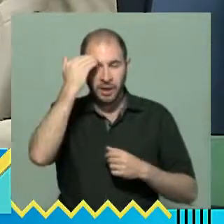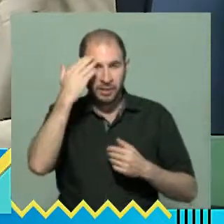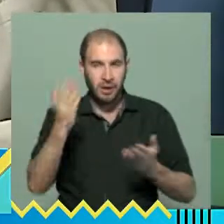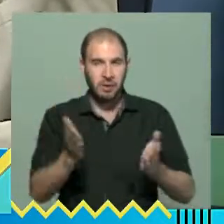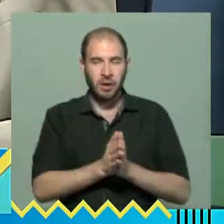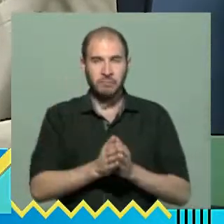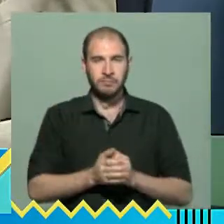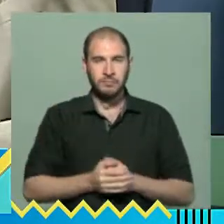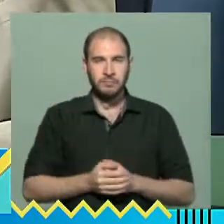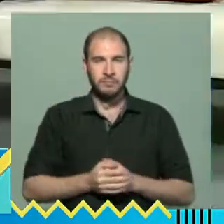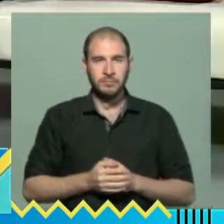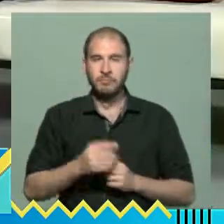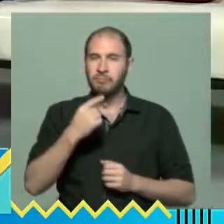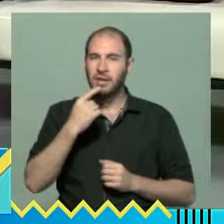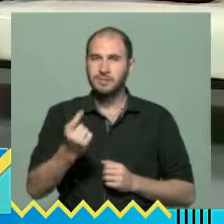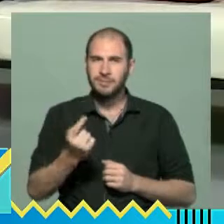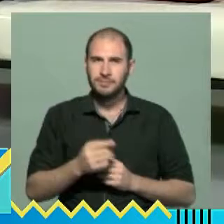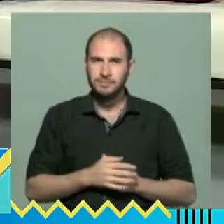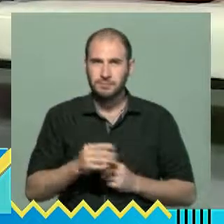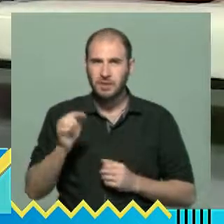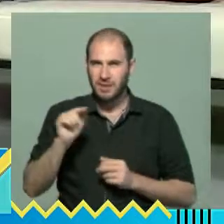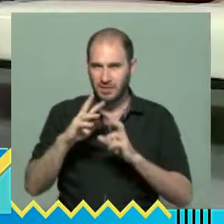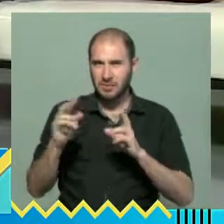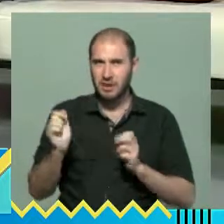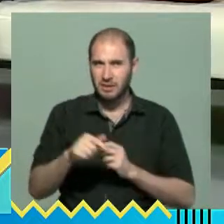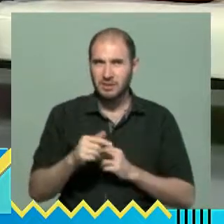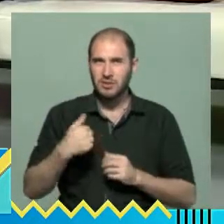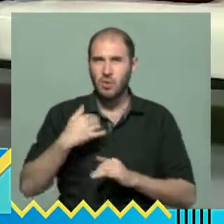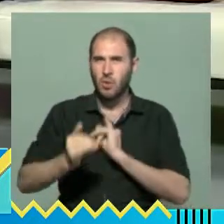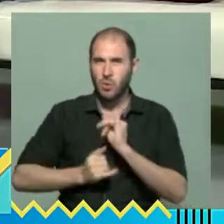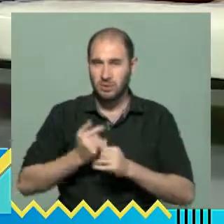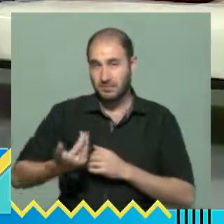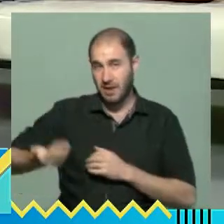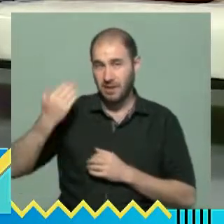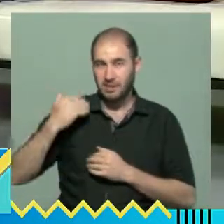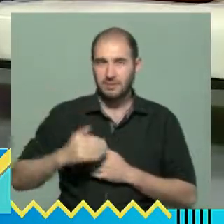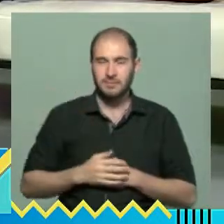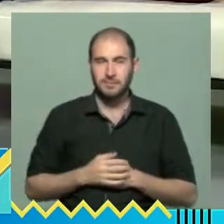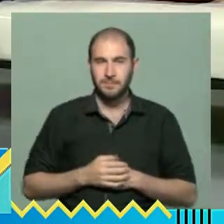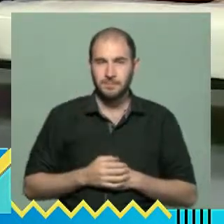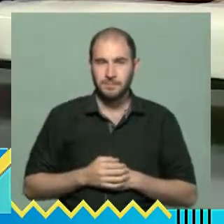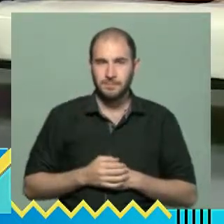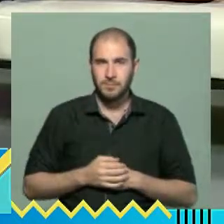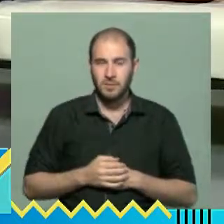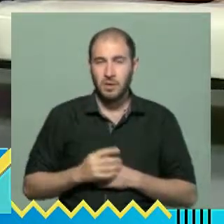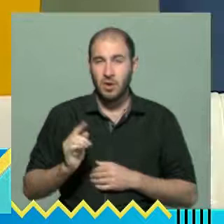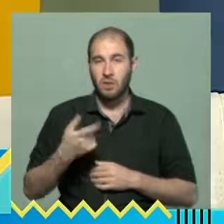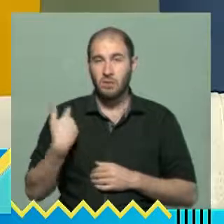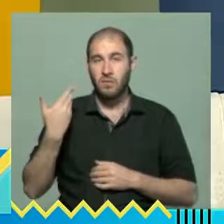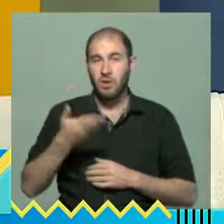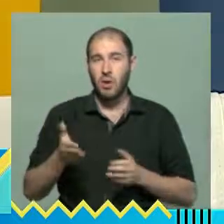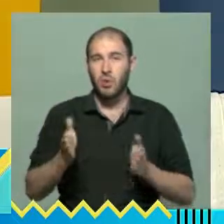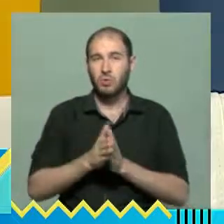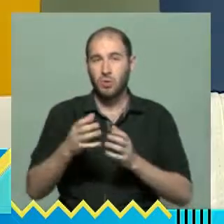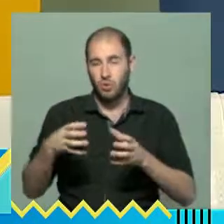cosa. Bien, y ese a raíz de esto, les cuento una anécdota. Hace unos días, nosotros participamos junto con